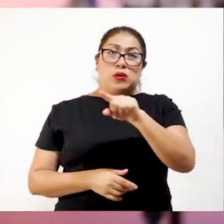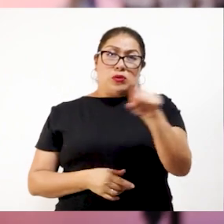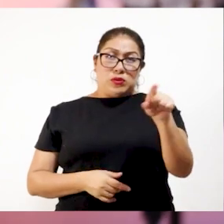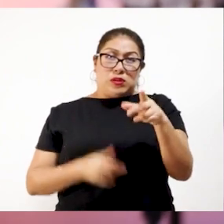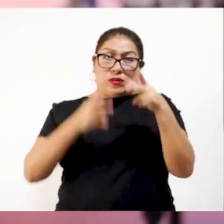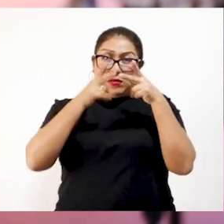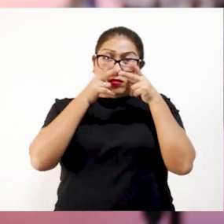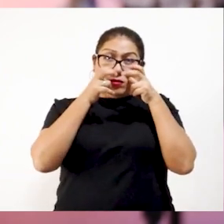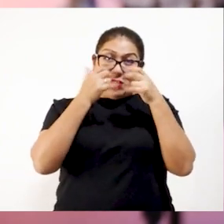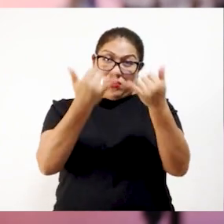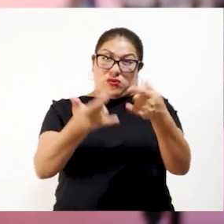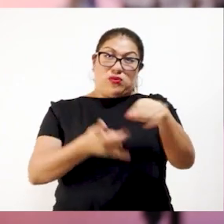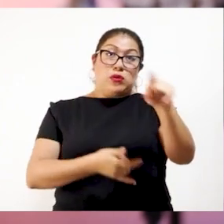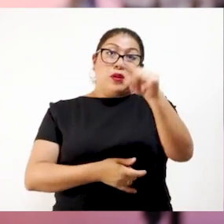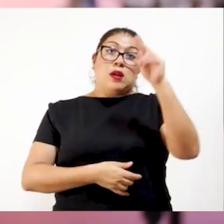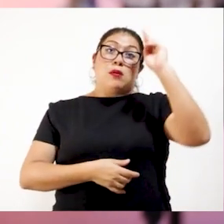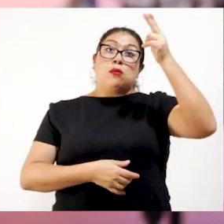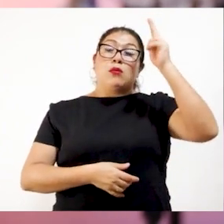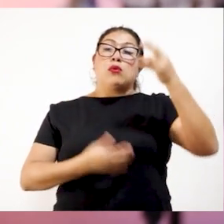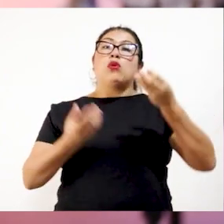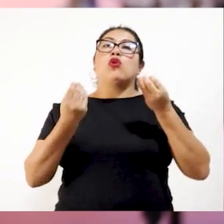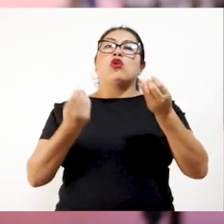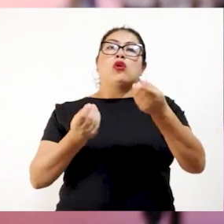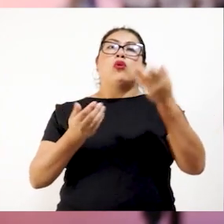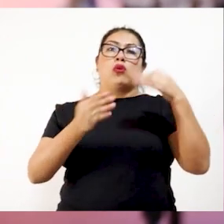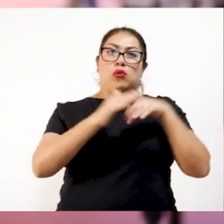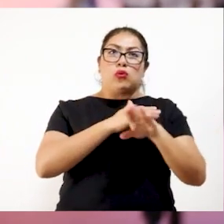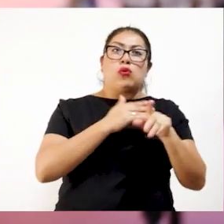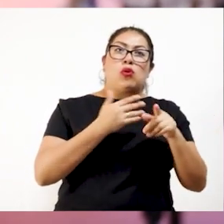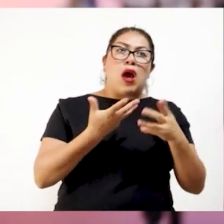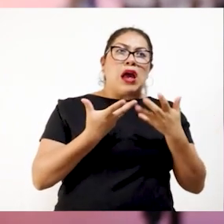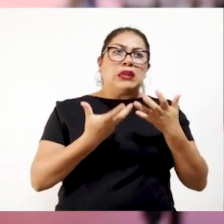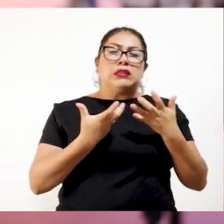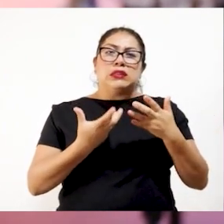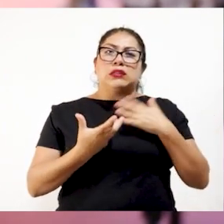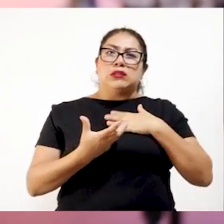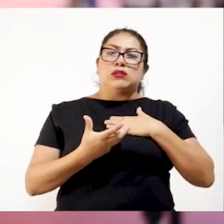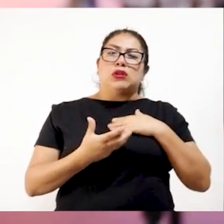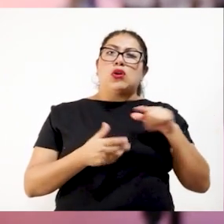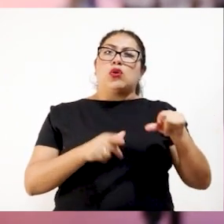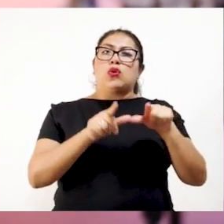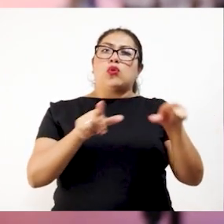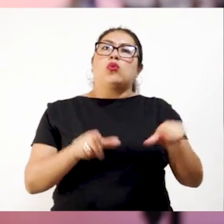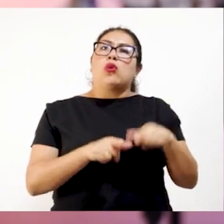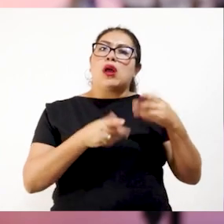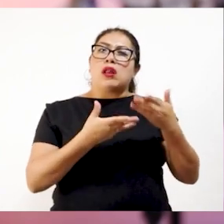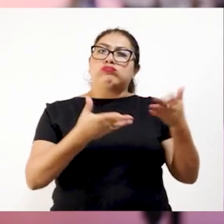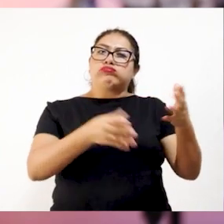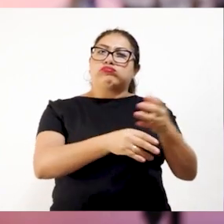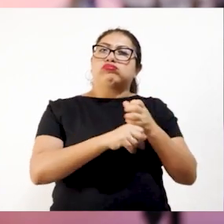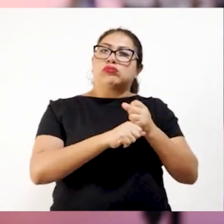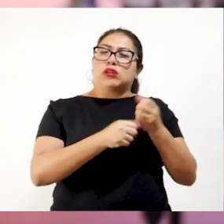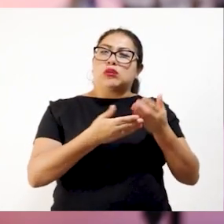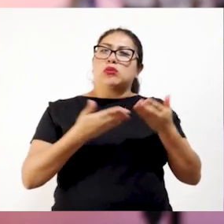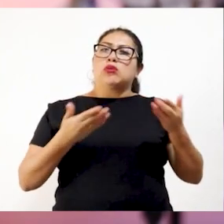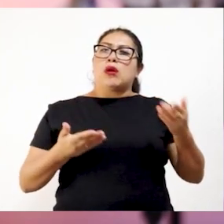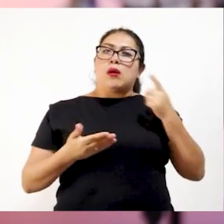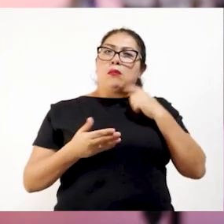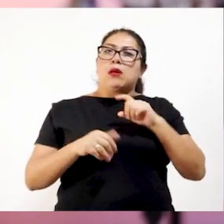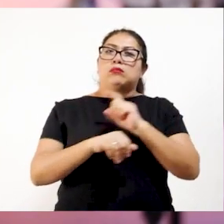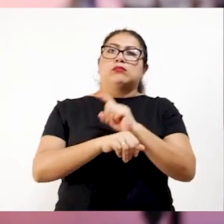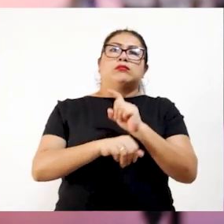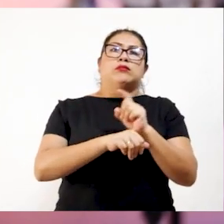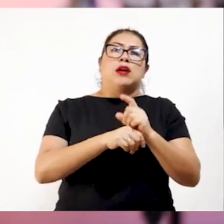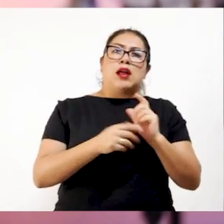nos esté viendo, ¿cómo puede lograr su ingreso a ese lugar de recursos educativos